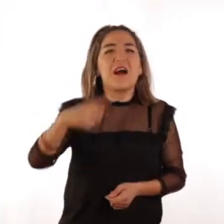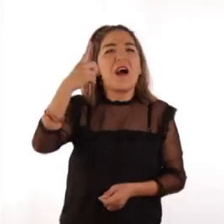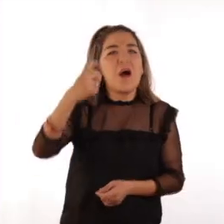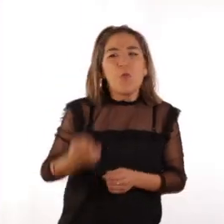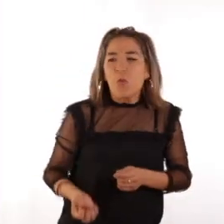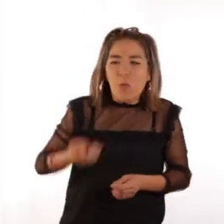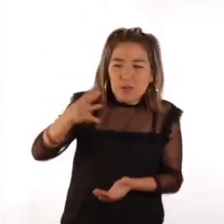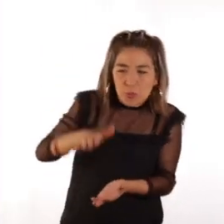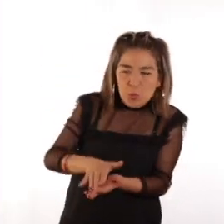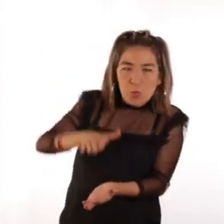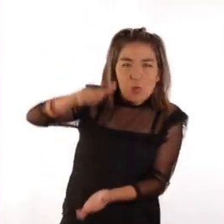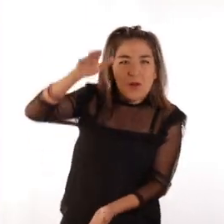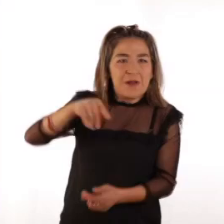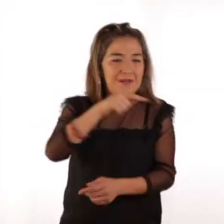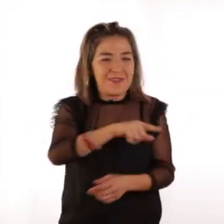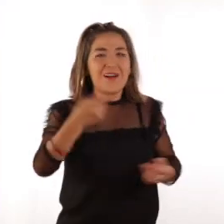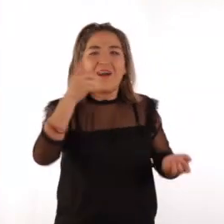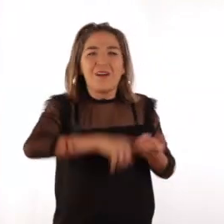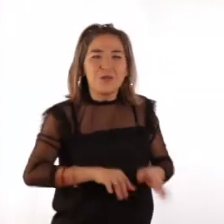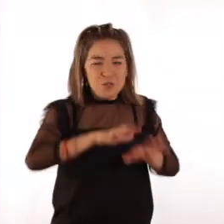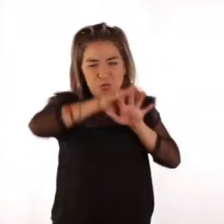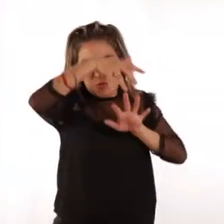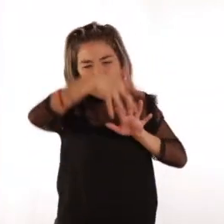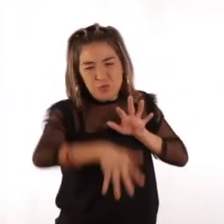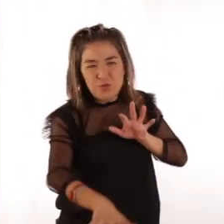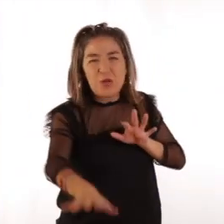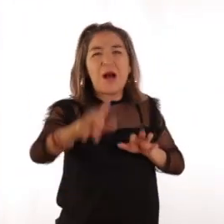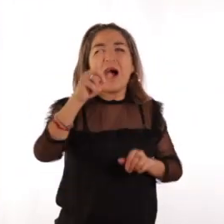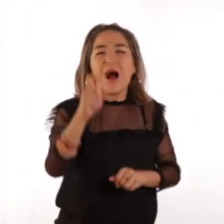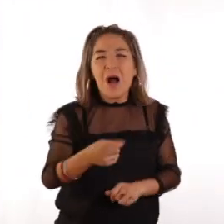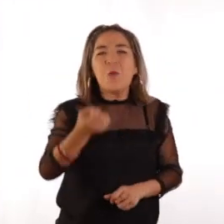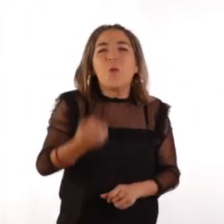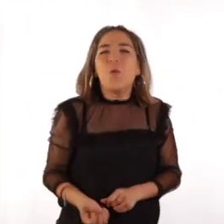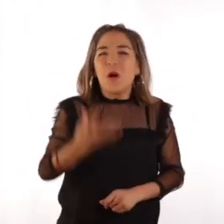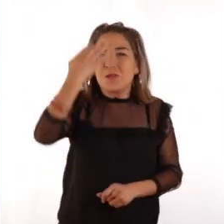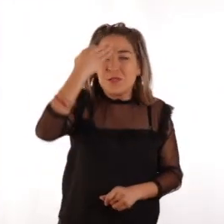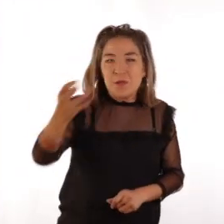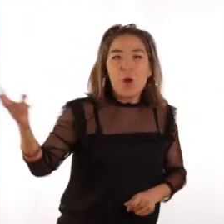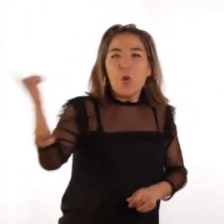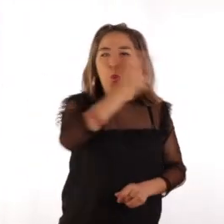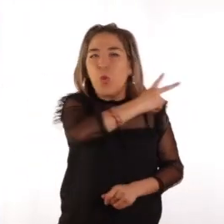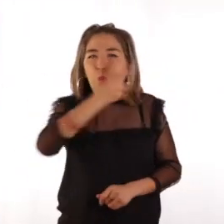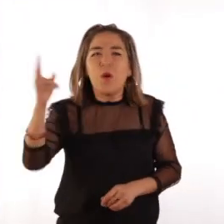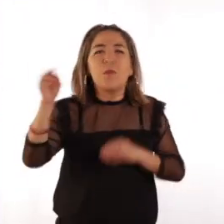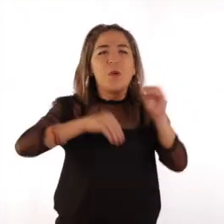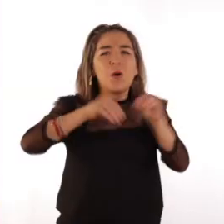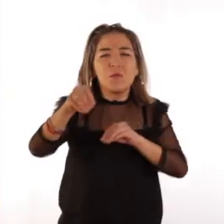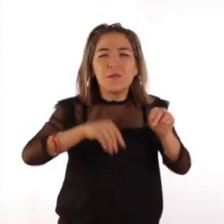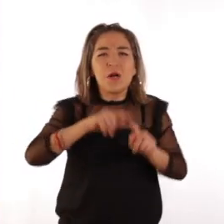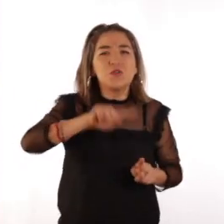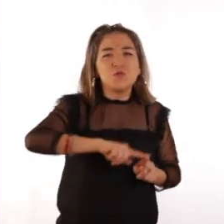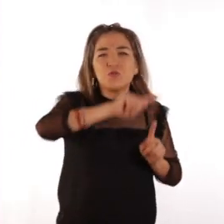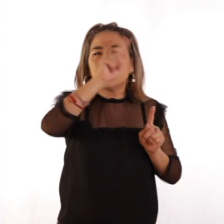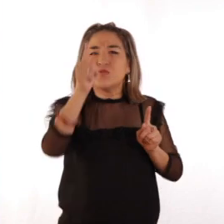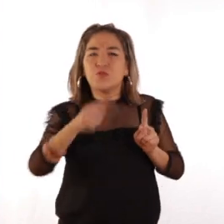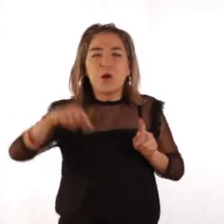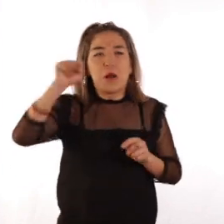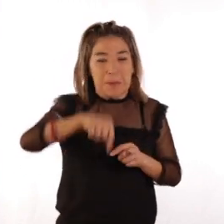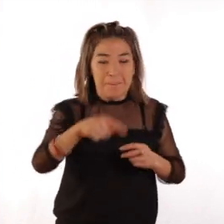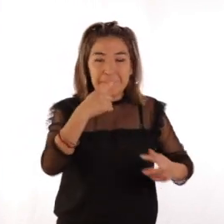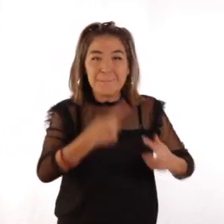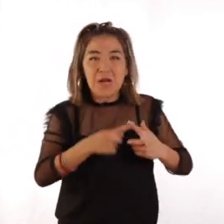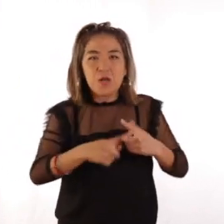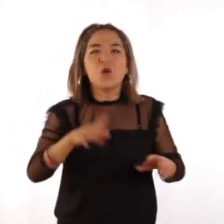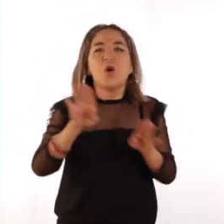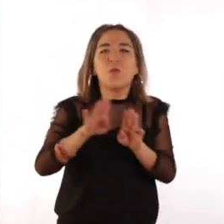río, el volumen que tienen las presas, la velocidad de vientos y modelos matemáticos para